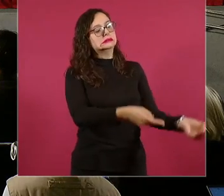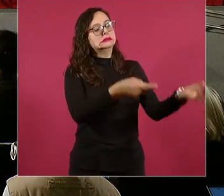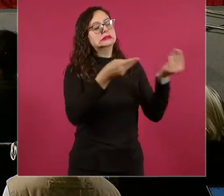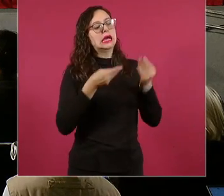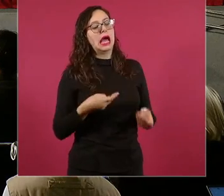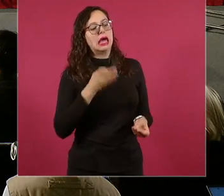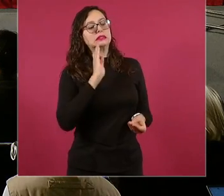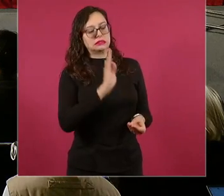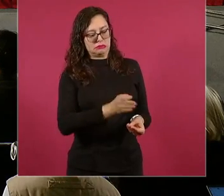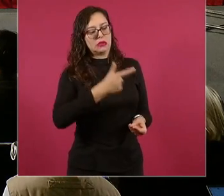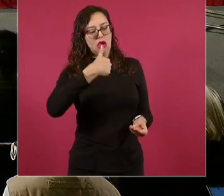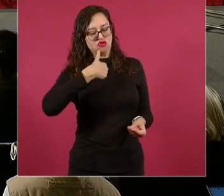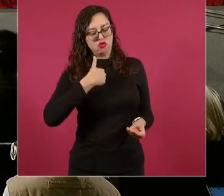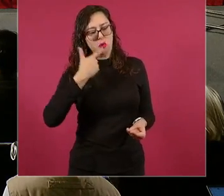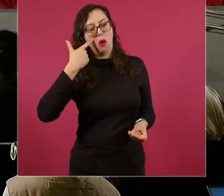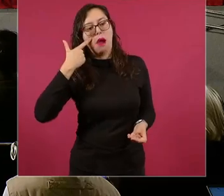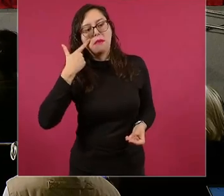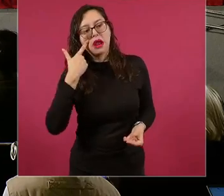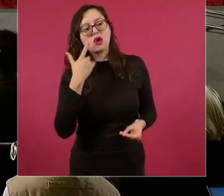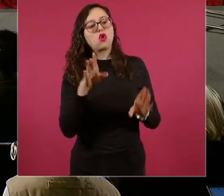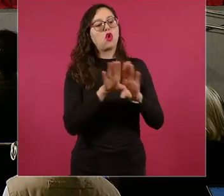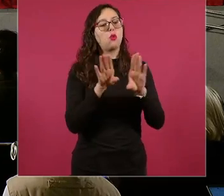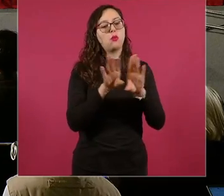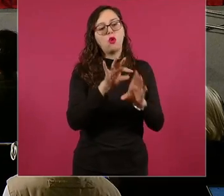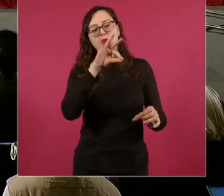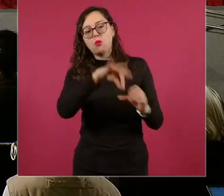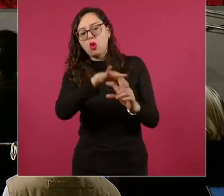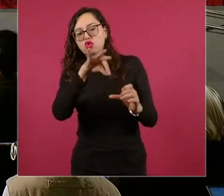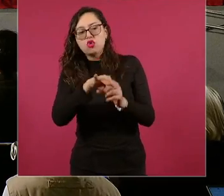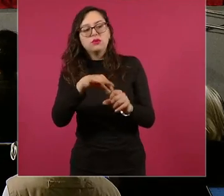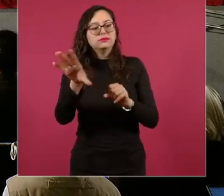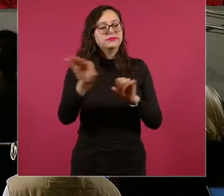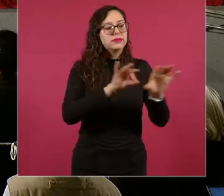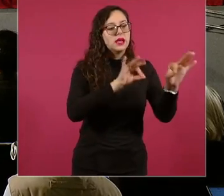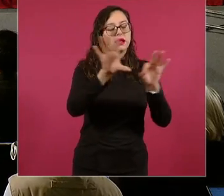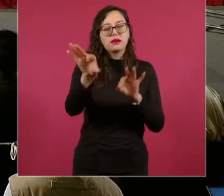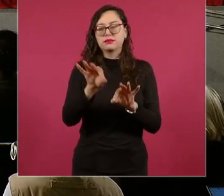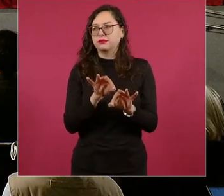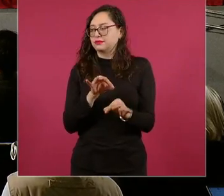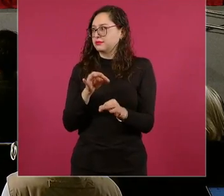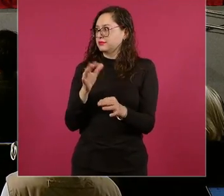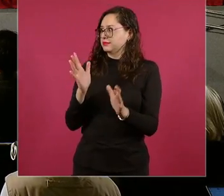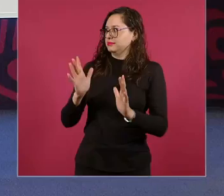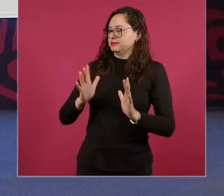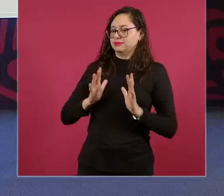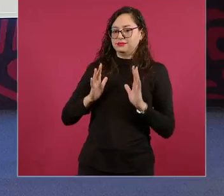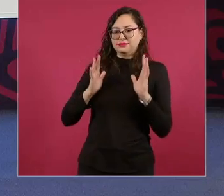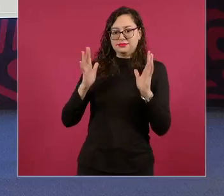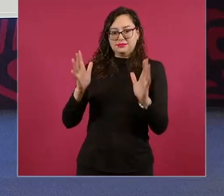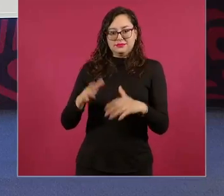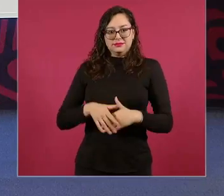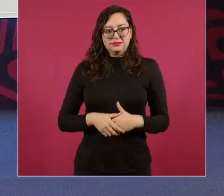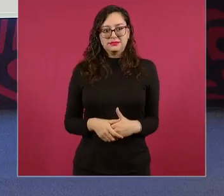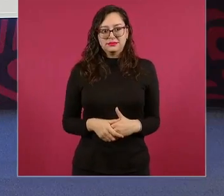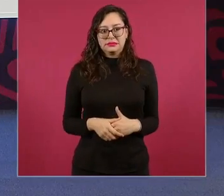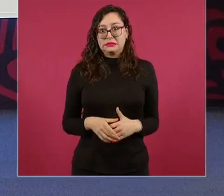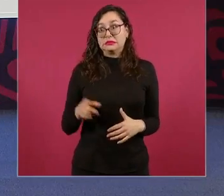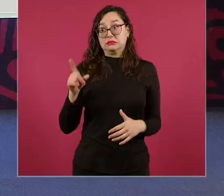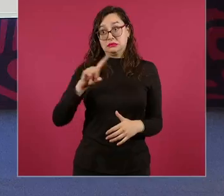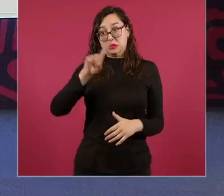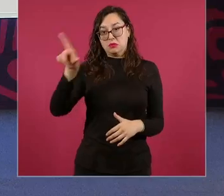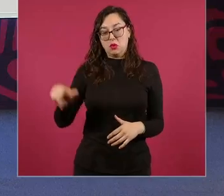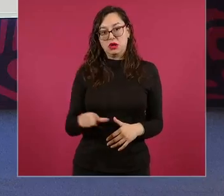que sea la Corte la que determine estos criterios. El ministro ponente dijo, no somos